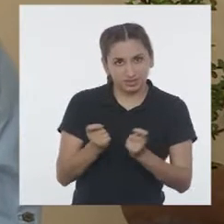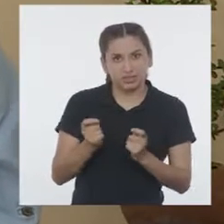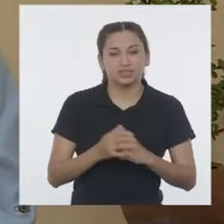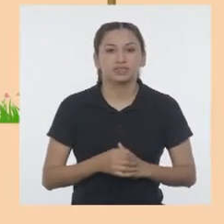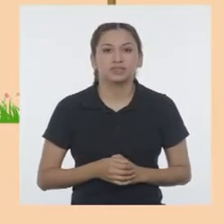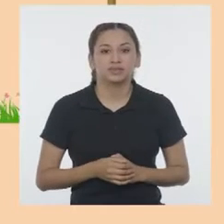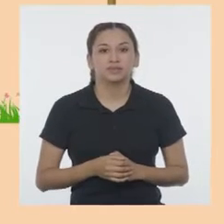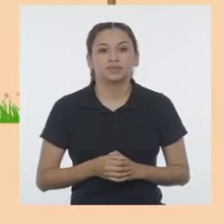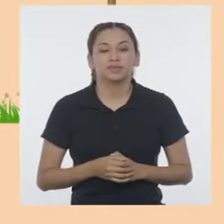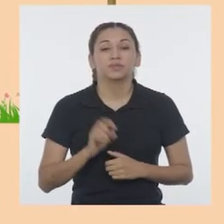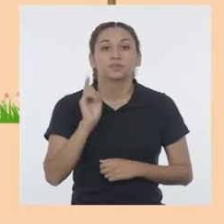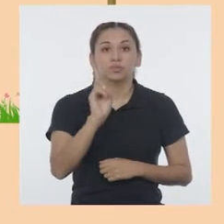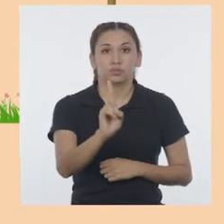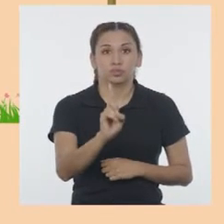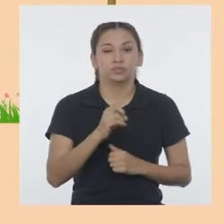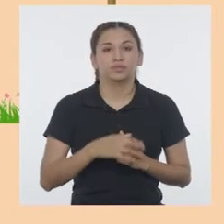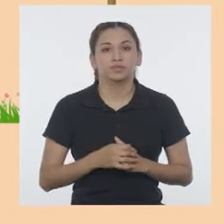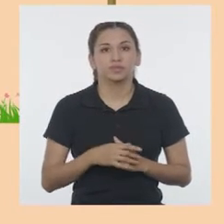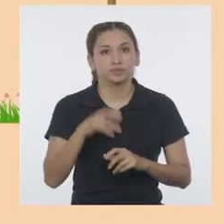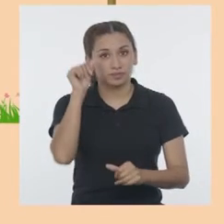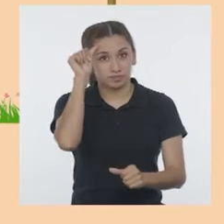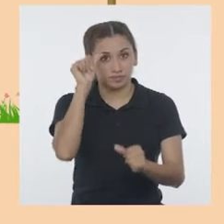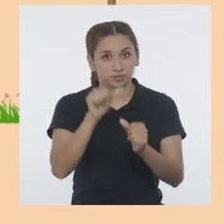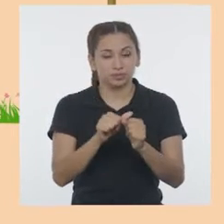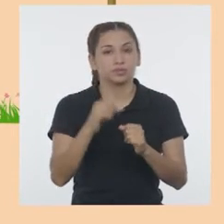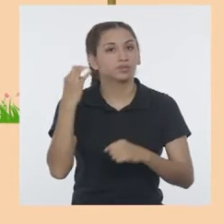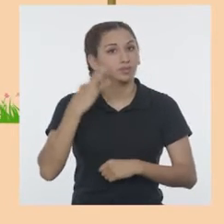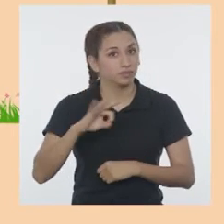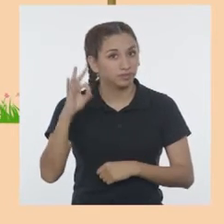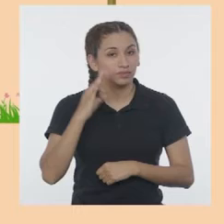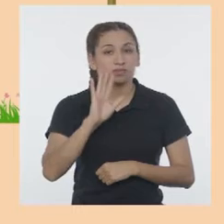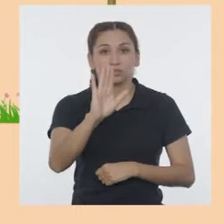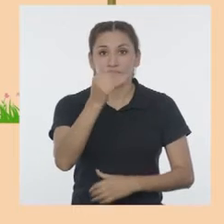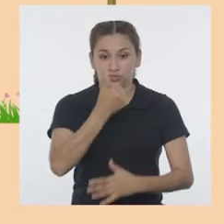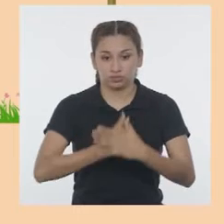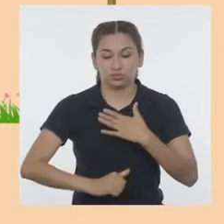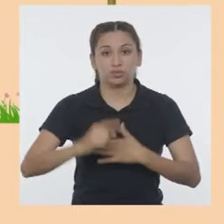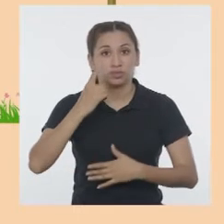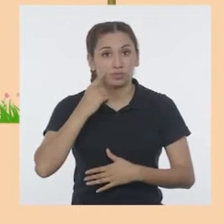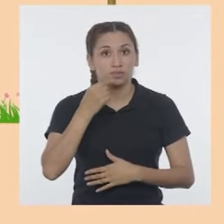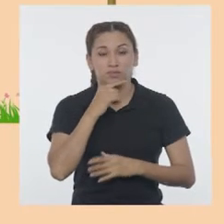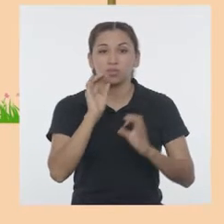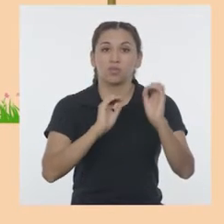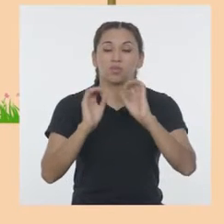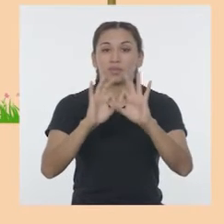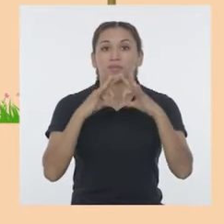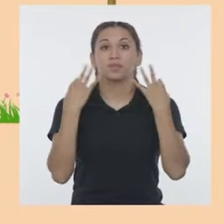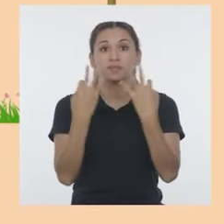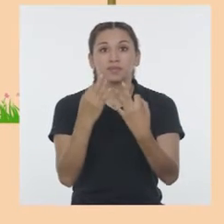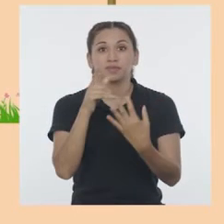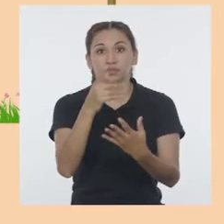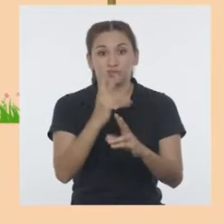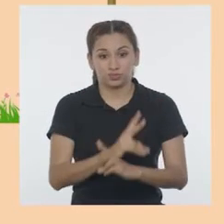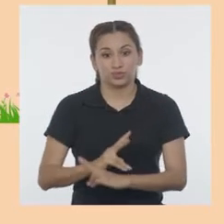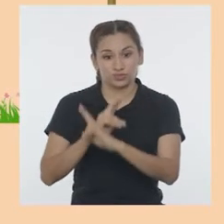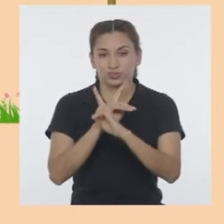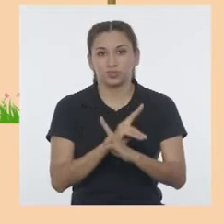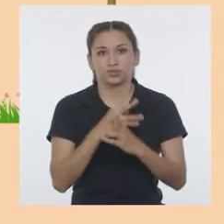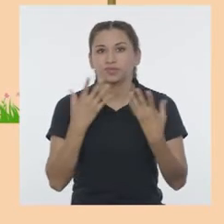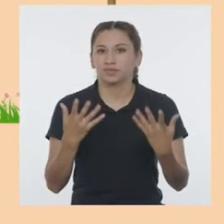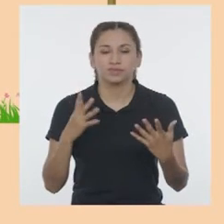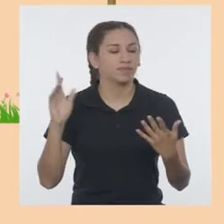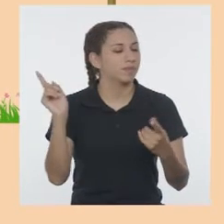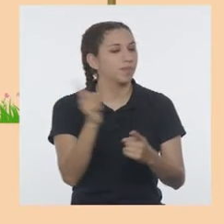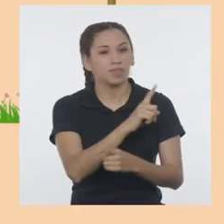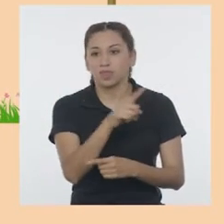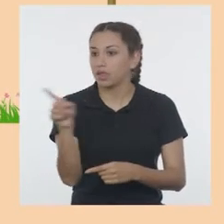manejarlas. 1. Recuérdale siempre a tus hijas e hijos o familiar que tengas bajo tu cuidado